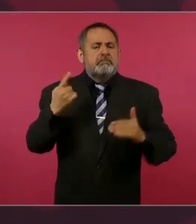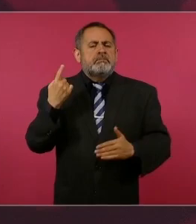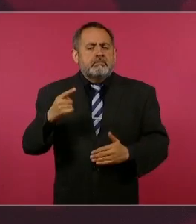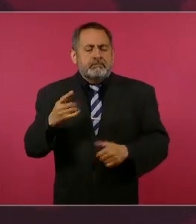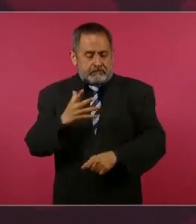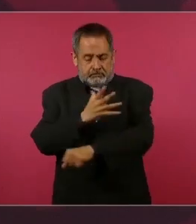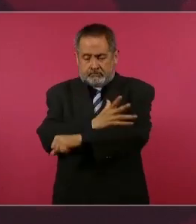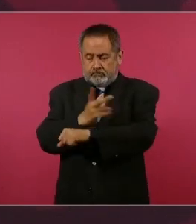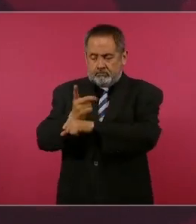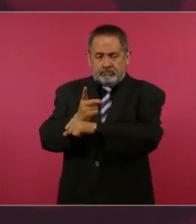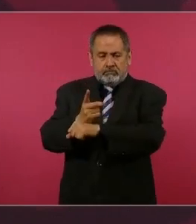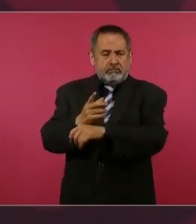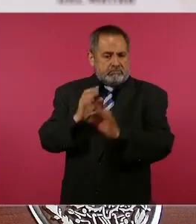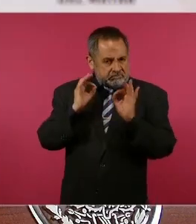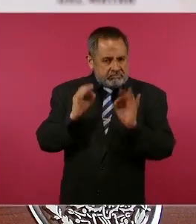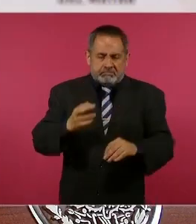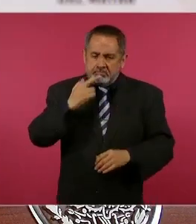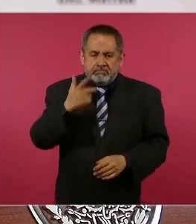Hay